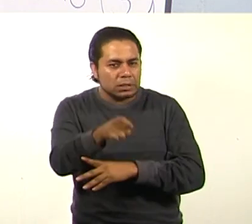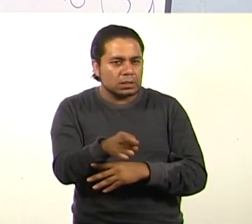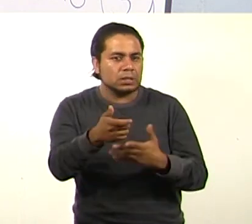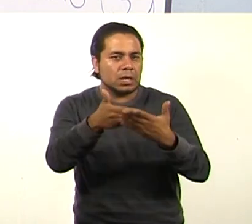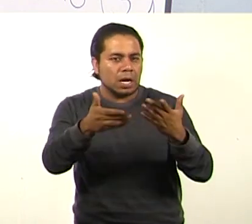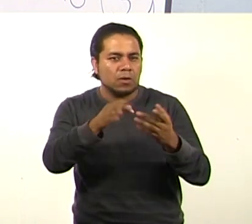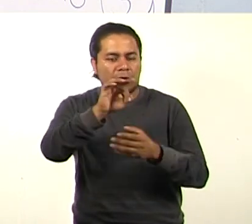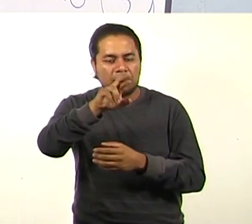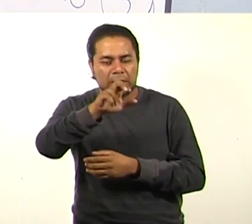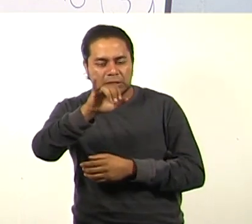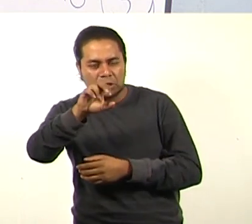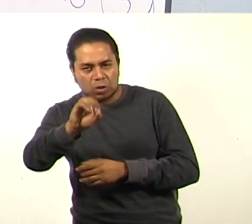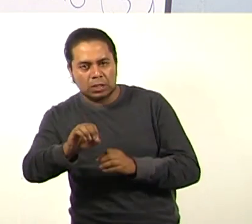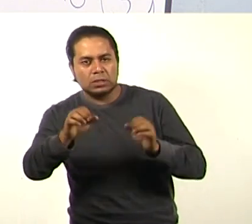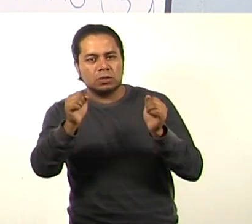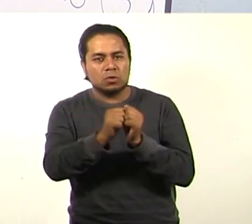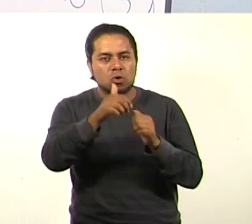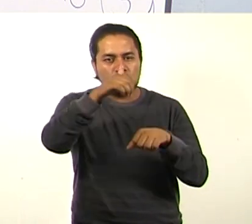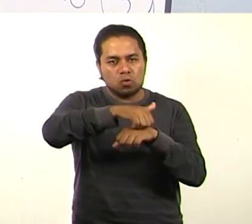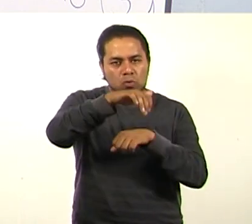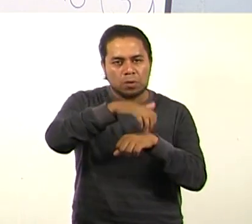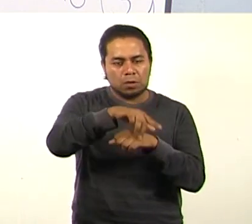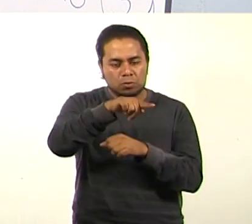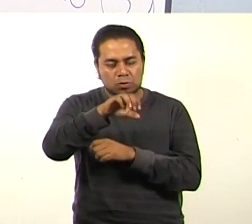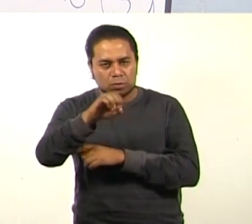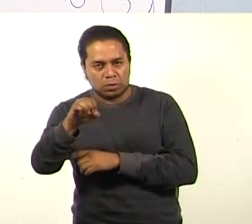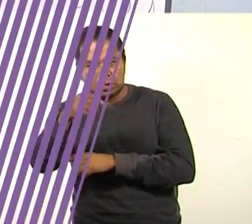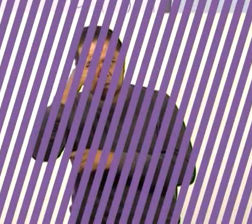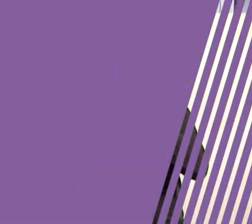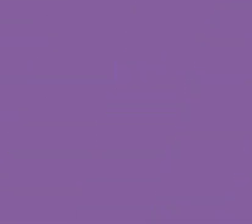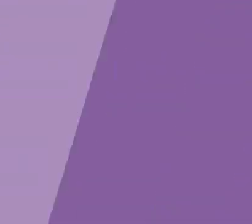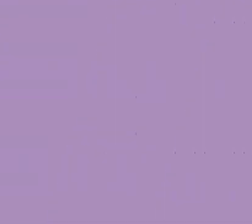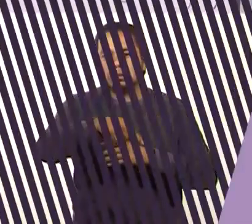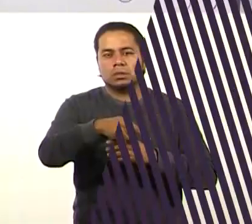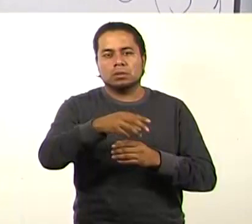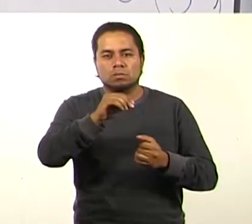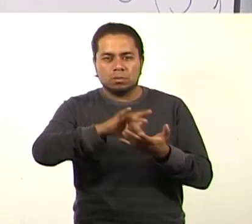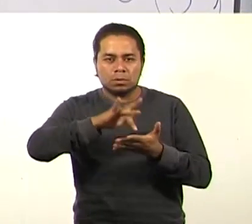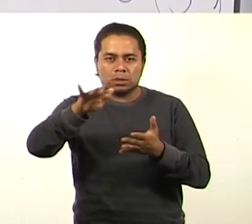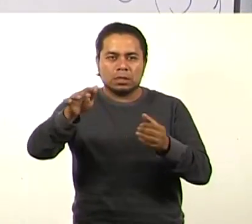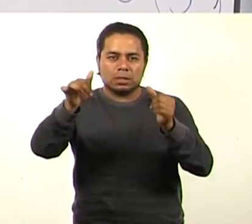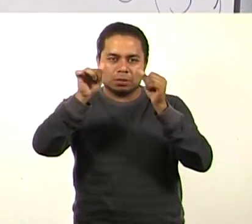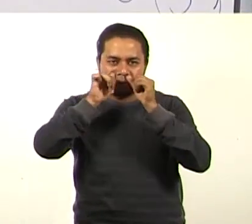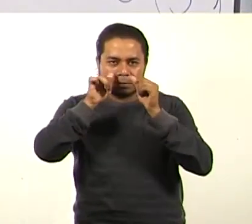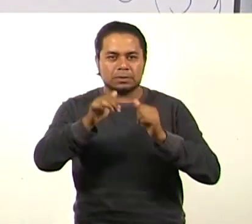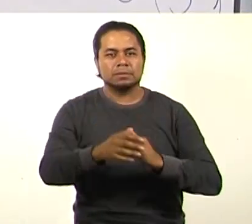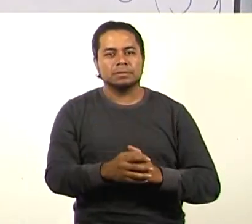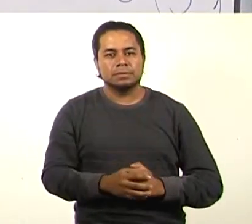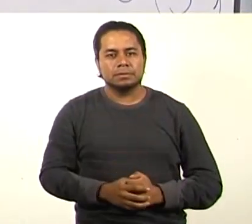de fracciones y números decimales en la recta numérica. Gracias por acompañarnos.